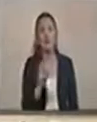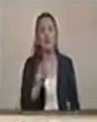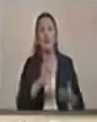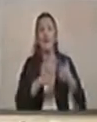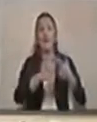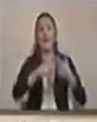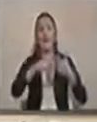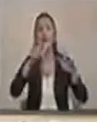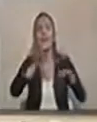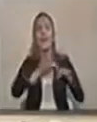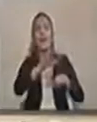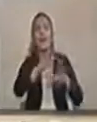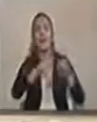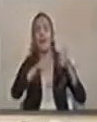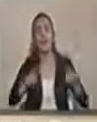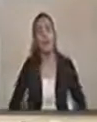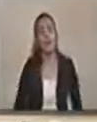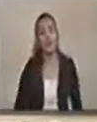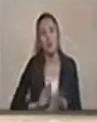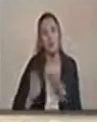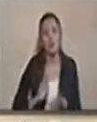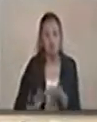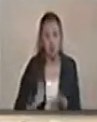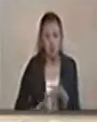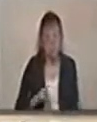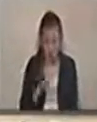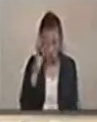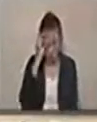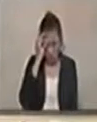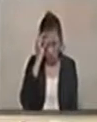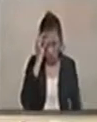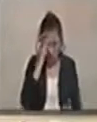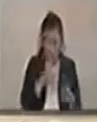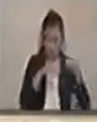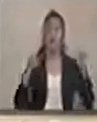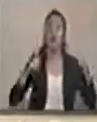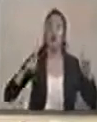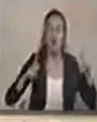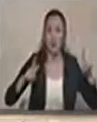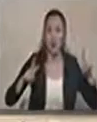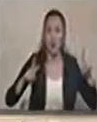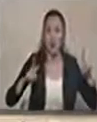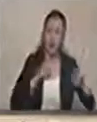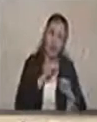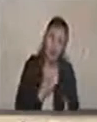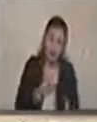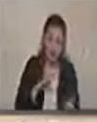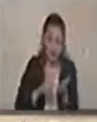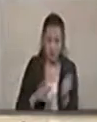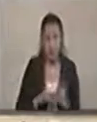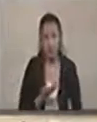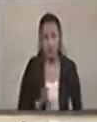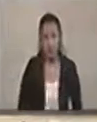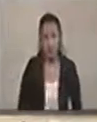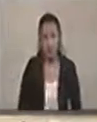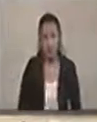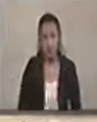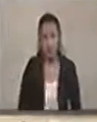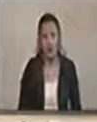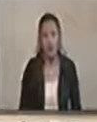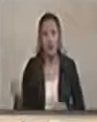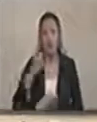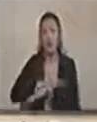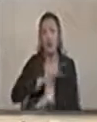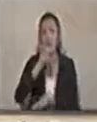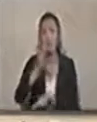droga atenta contra el libre desarrollo de la personalidad. Y bien, lo que usted haga un viernes por la